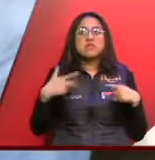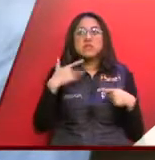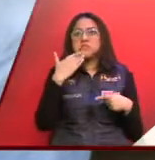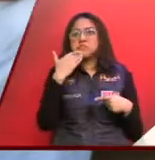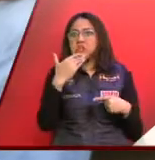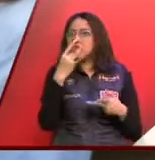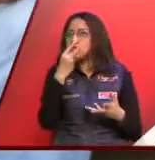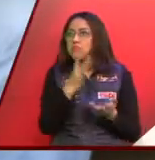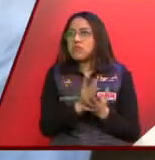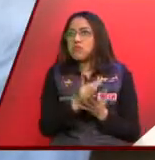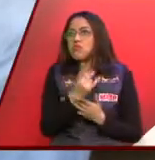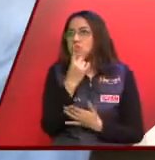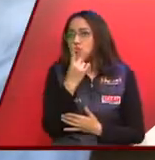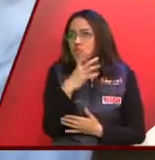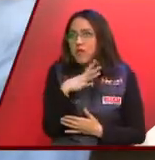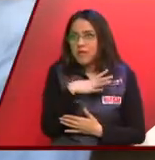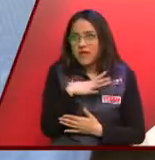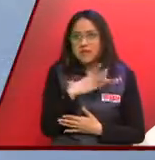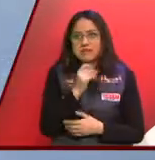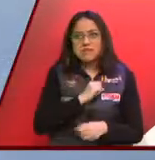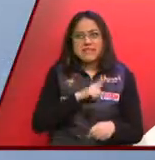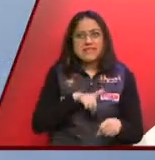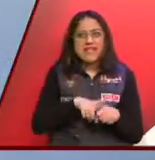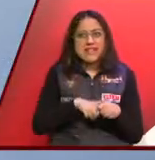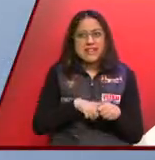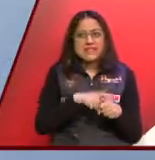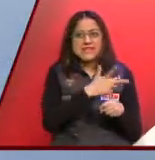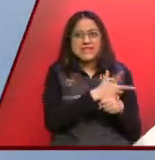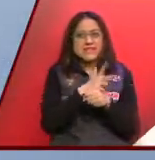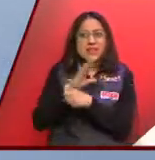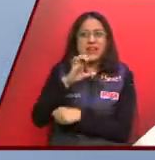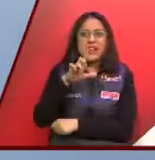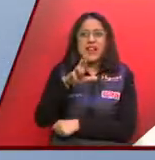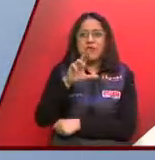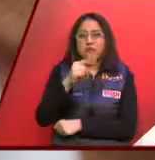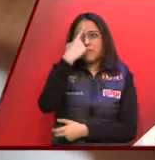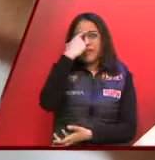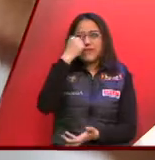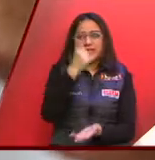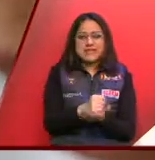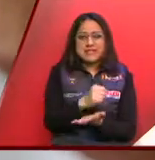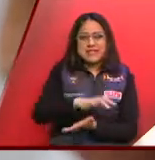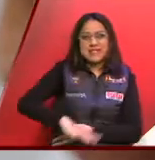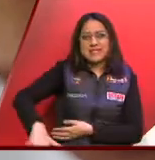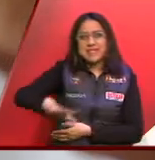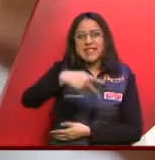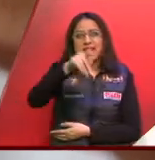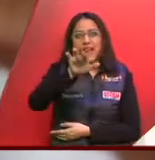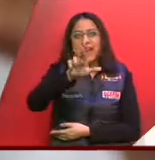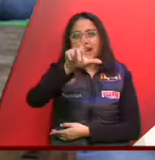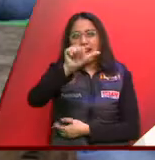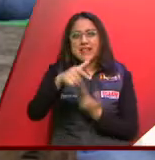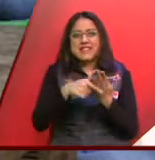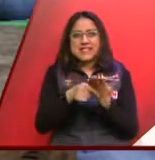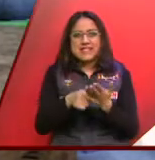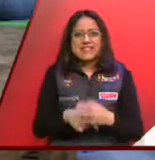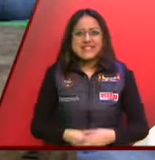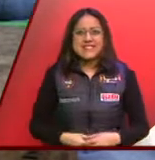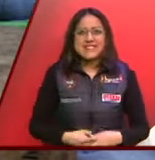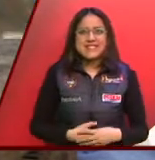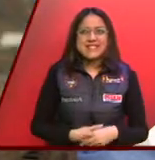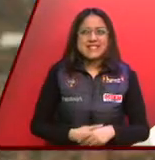algo único, especial. Con imágenes de Claudio Kiwa, para quien corresponda, Calle Sandoval.